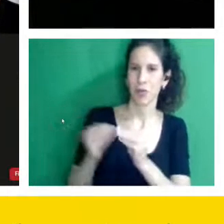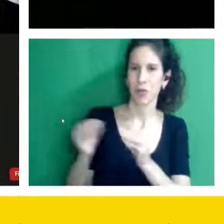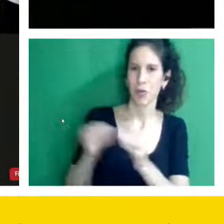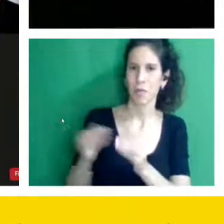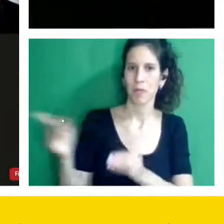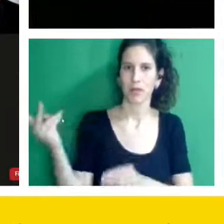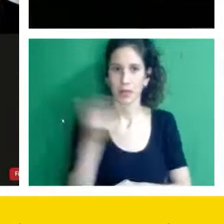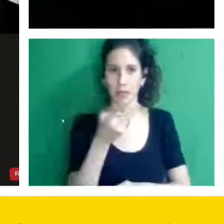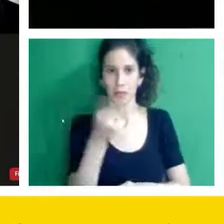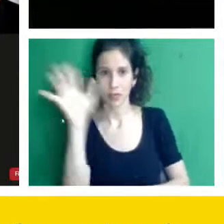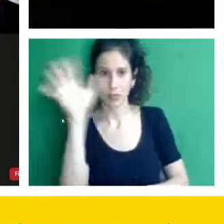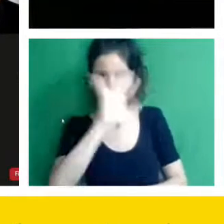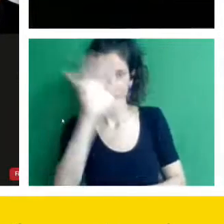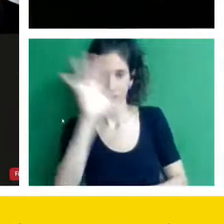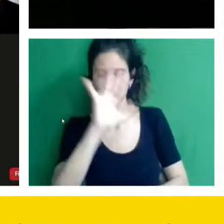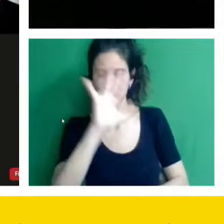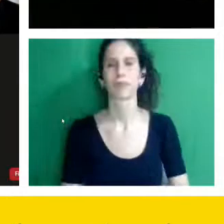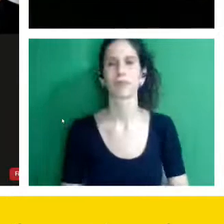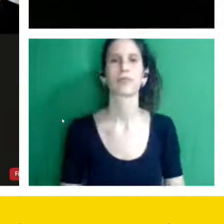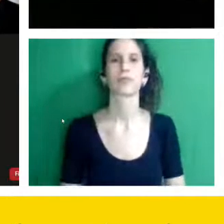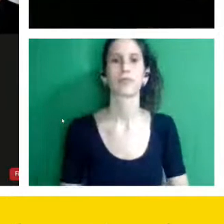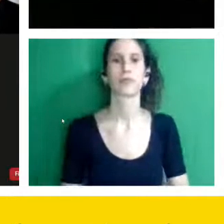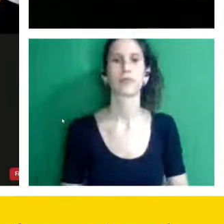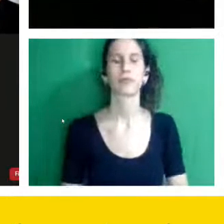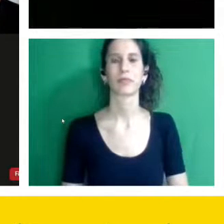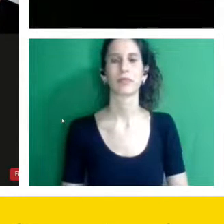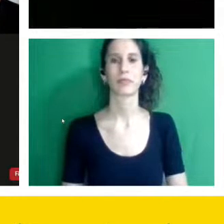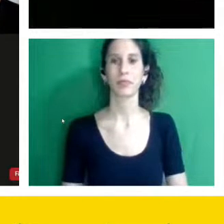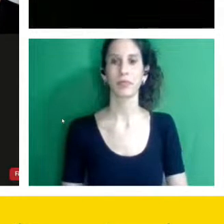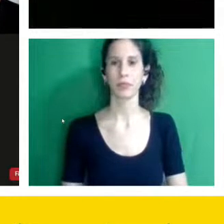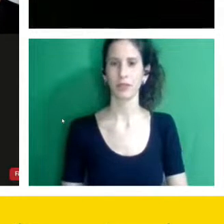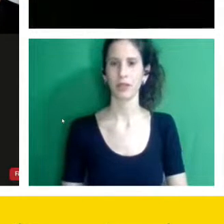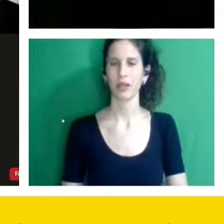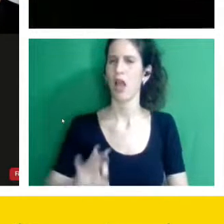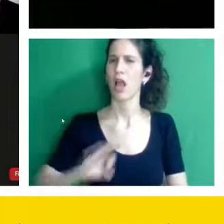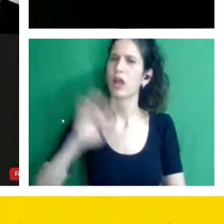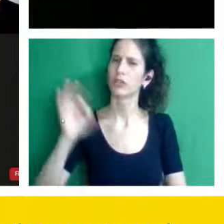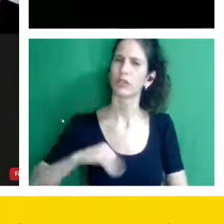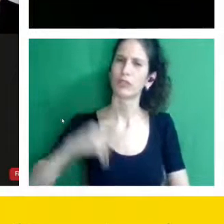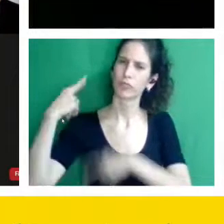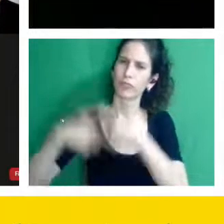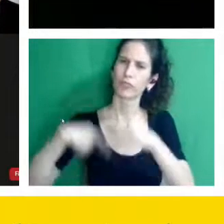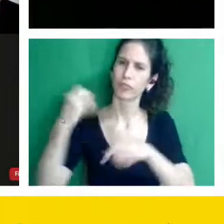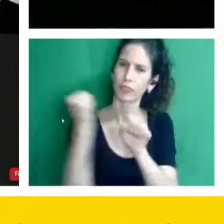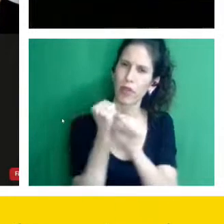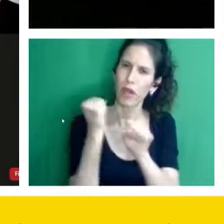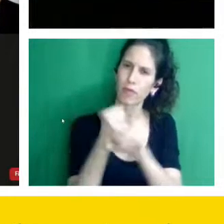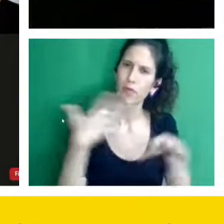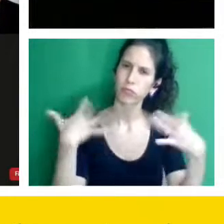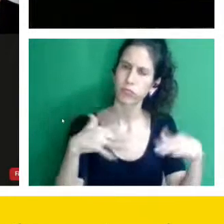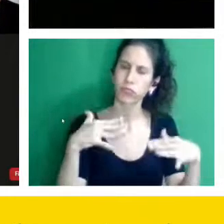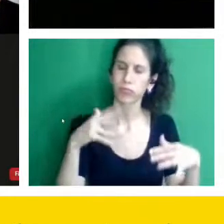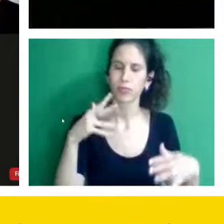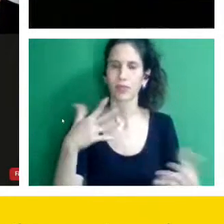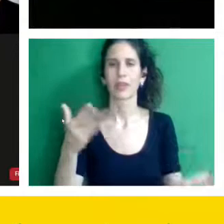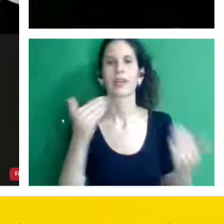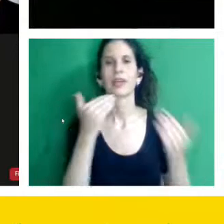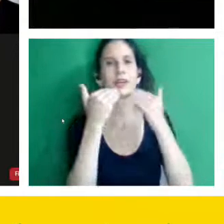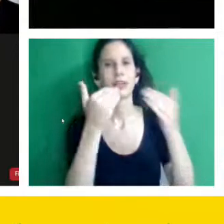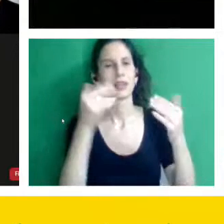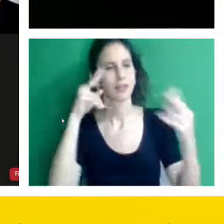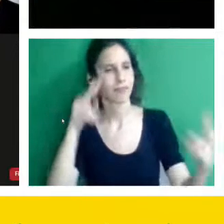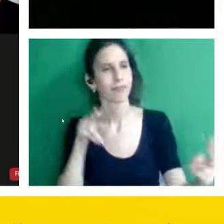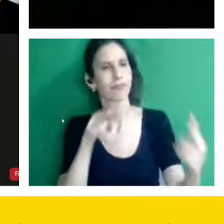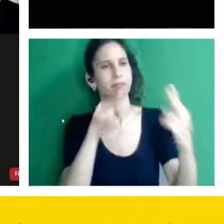y bueno, me trae muy buenos recuerdos y espero verlos pronto. Así que